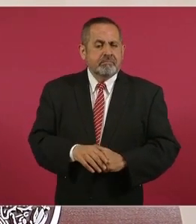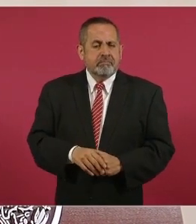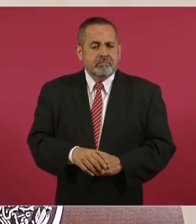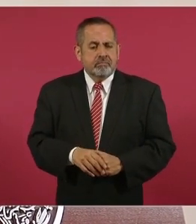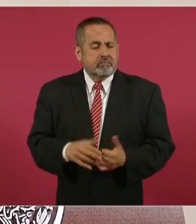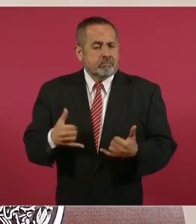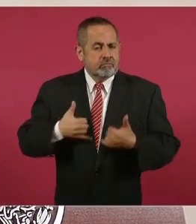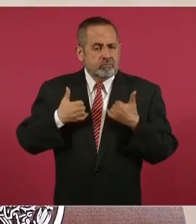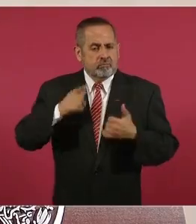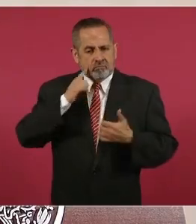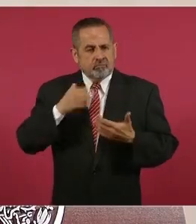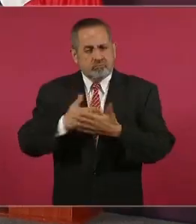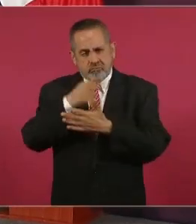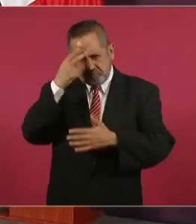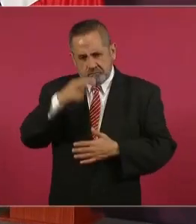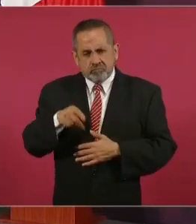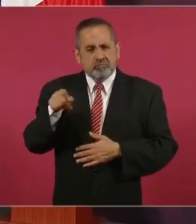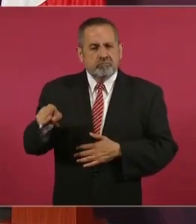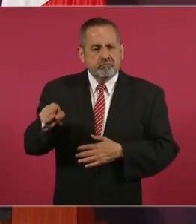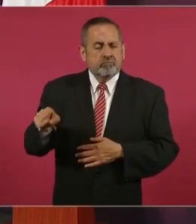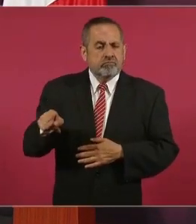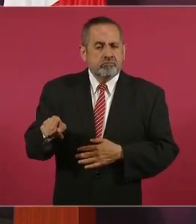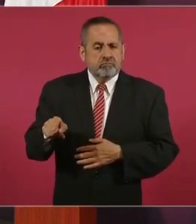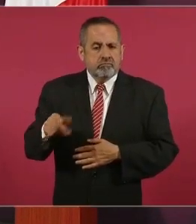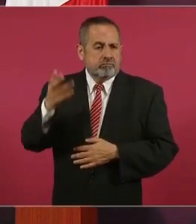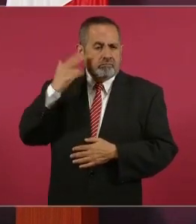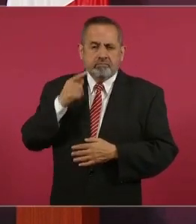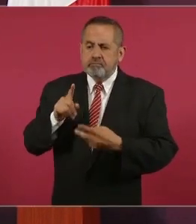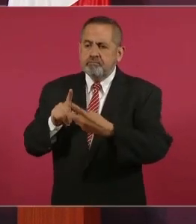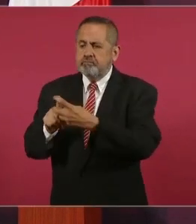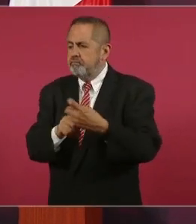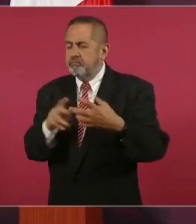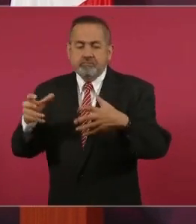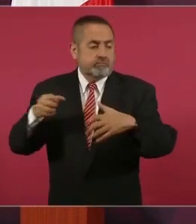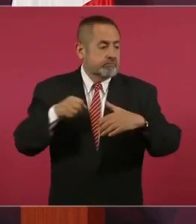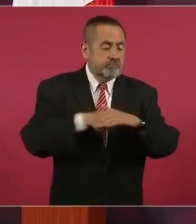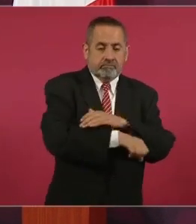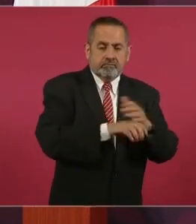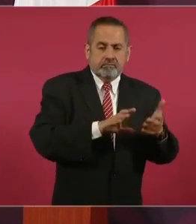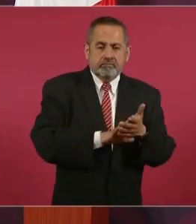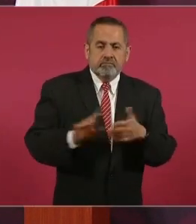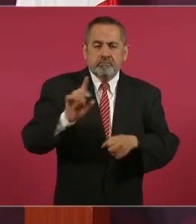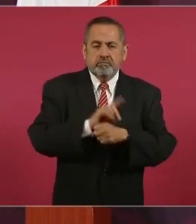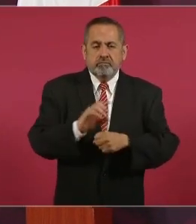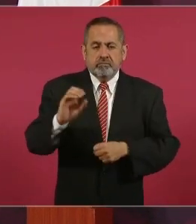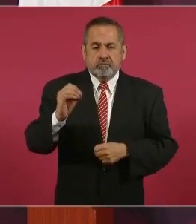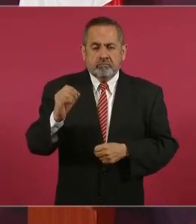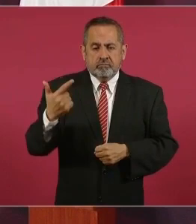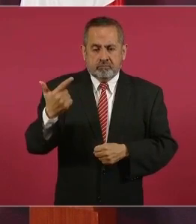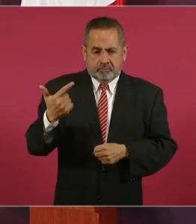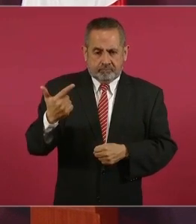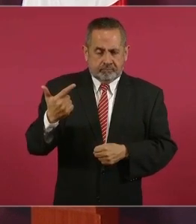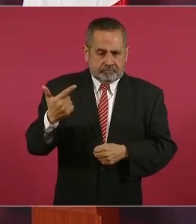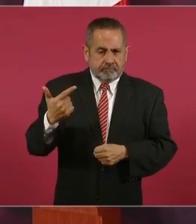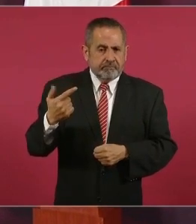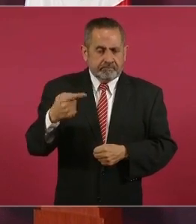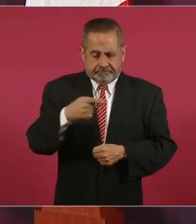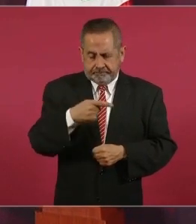es joven mexicana, fue secuestrada el 7 de octubre